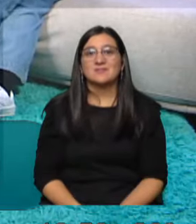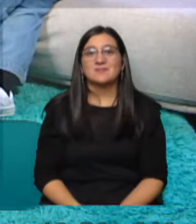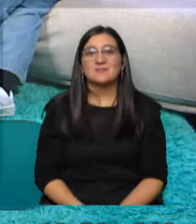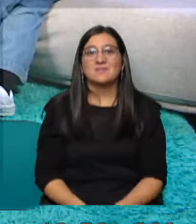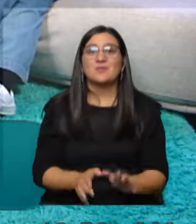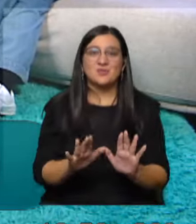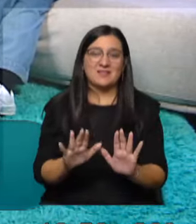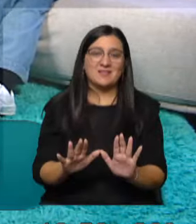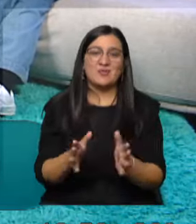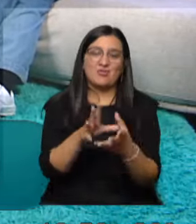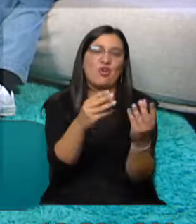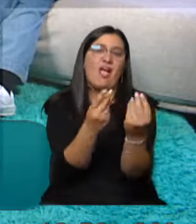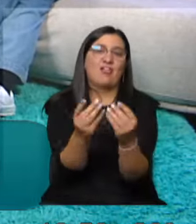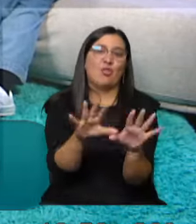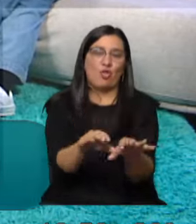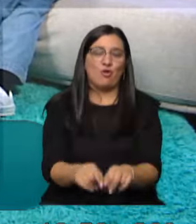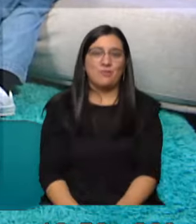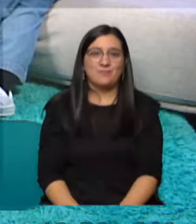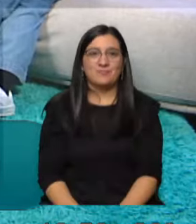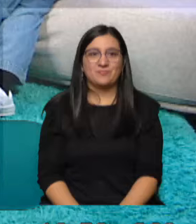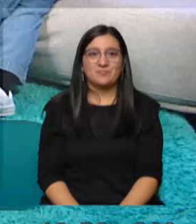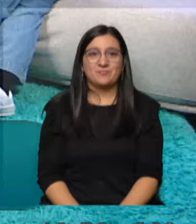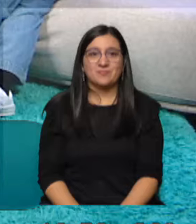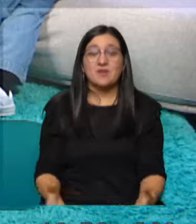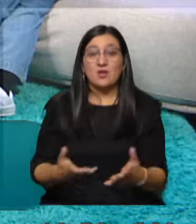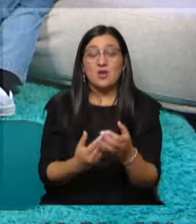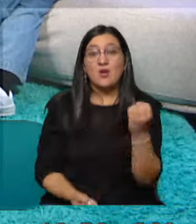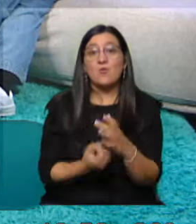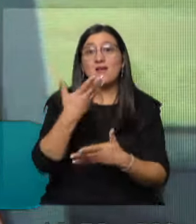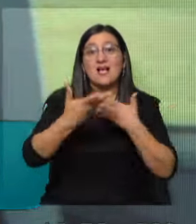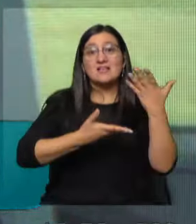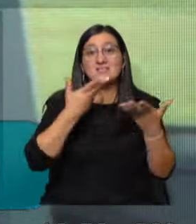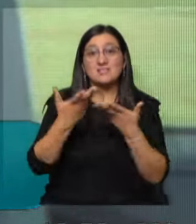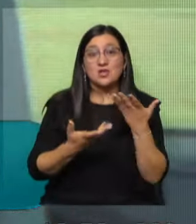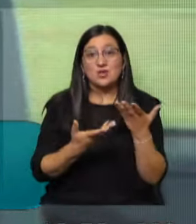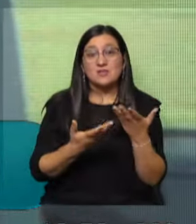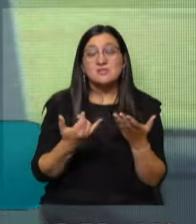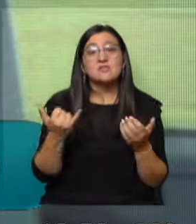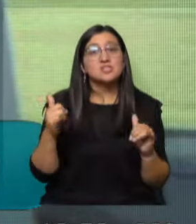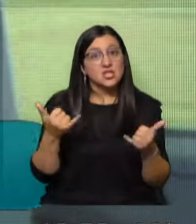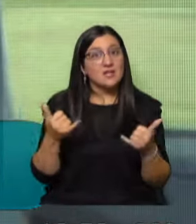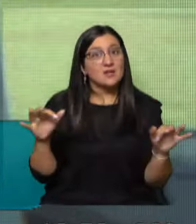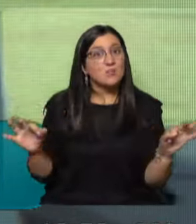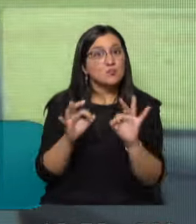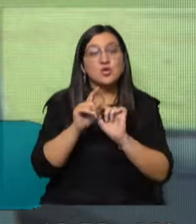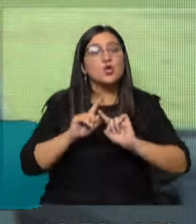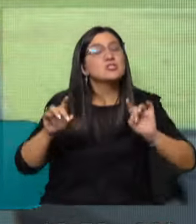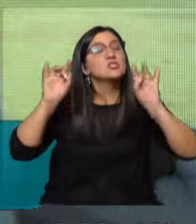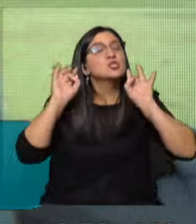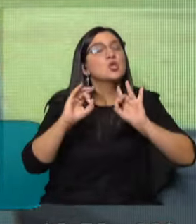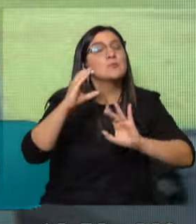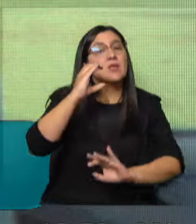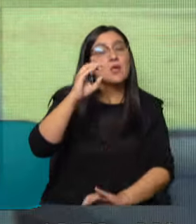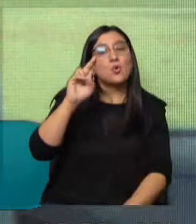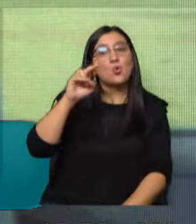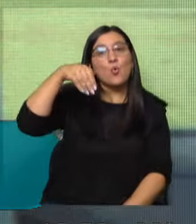Bueno, está, no me voy a manosear el bizcocho. Para, Nati, ahora los nuevos temas ya tienen como un sonido también. Ya no es solo cumbia.